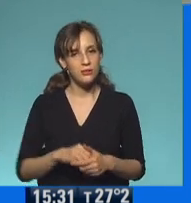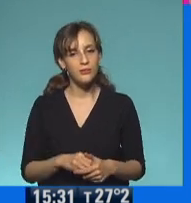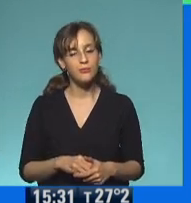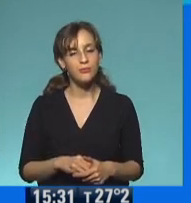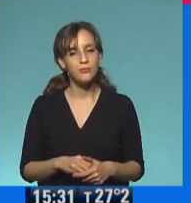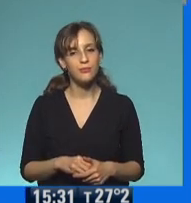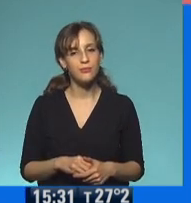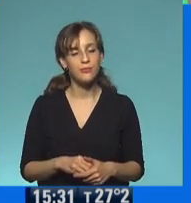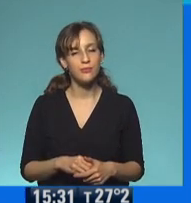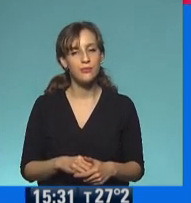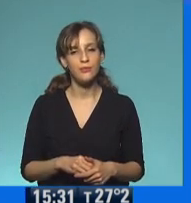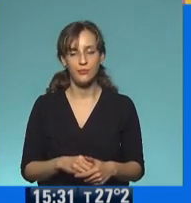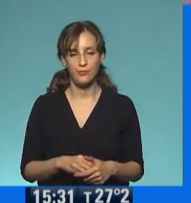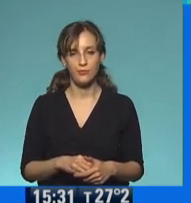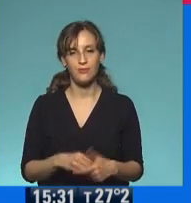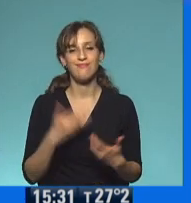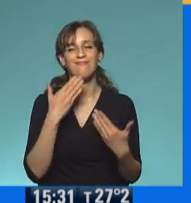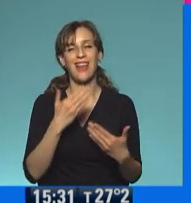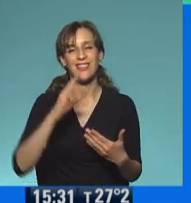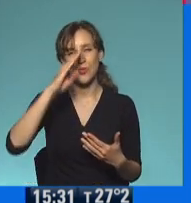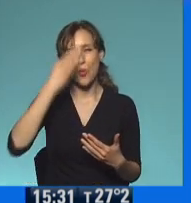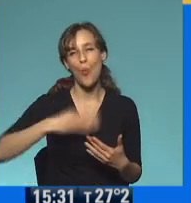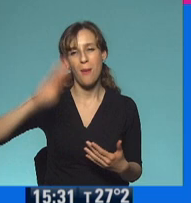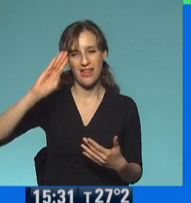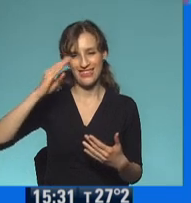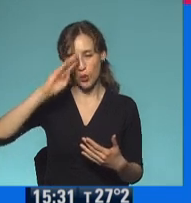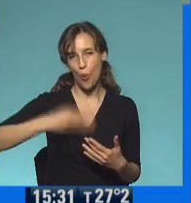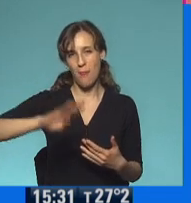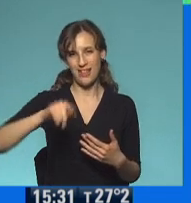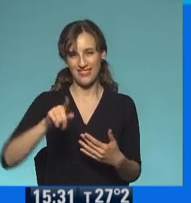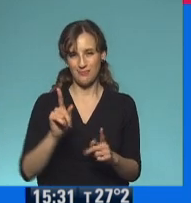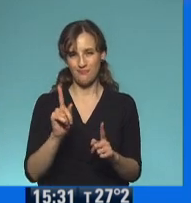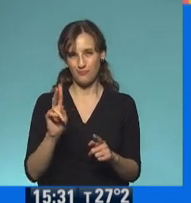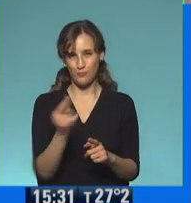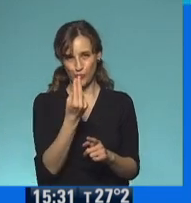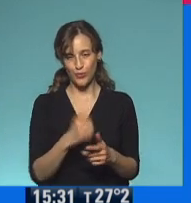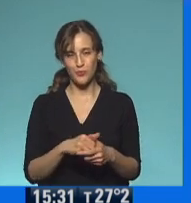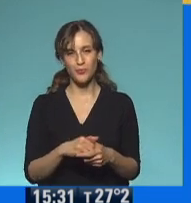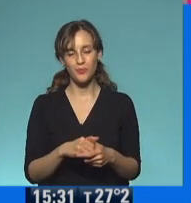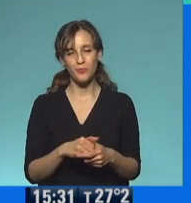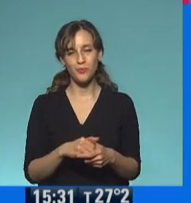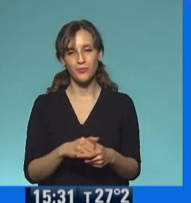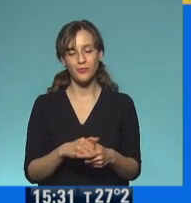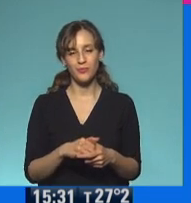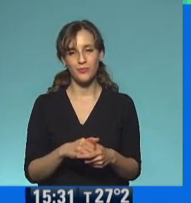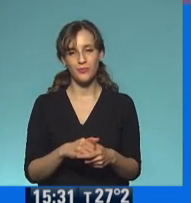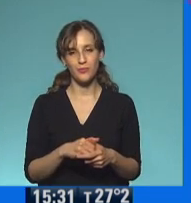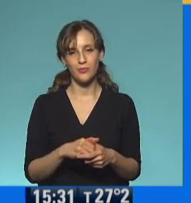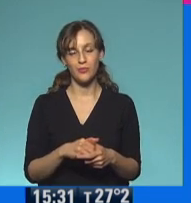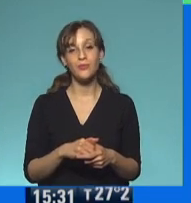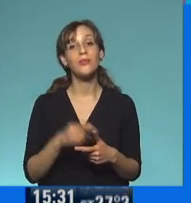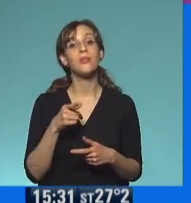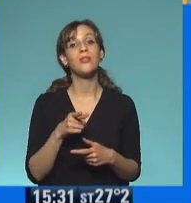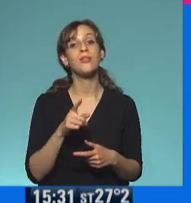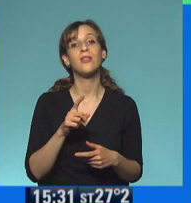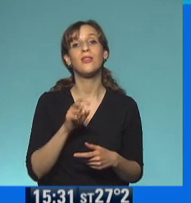órdenes. Ah, del Güemes más lindo del mundo. Está disfrazado de vestido de Güemes. Muy bien. Guada. 25